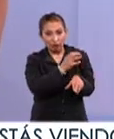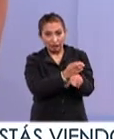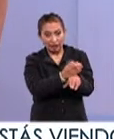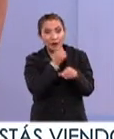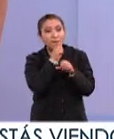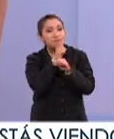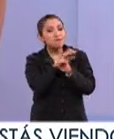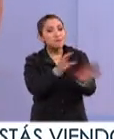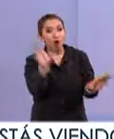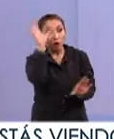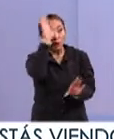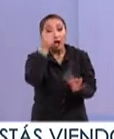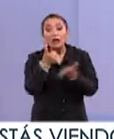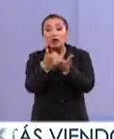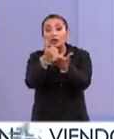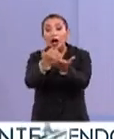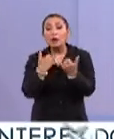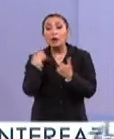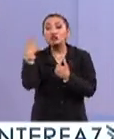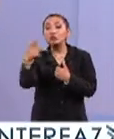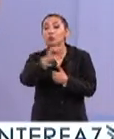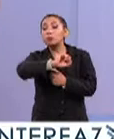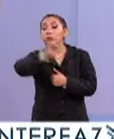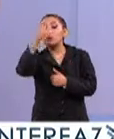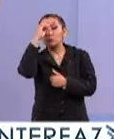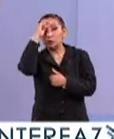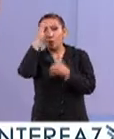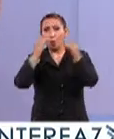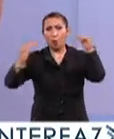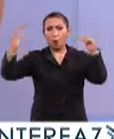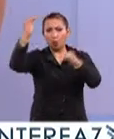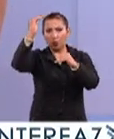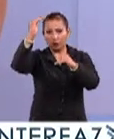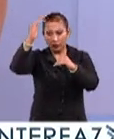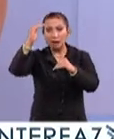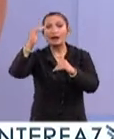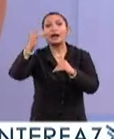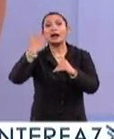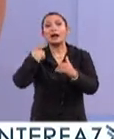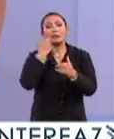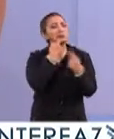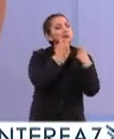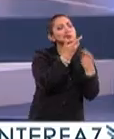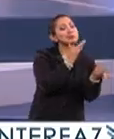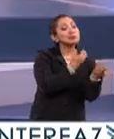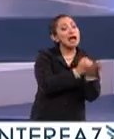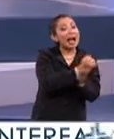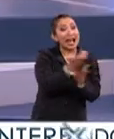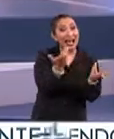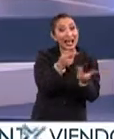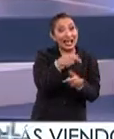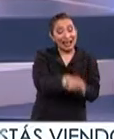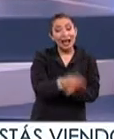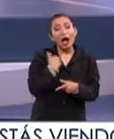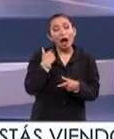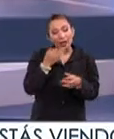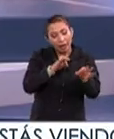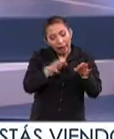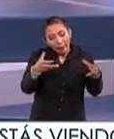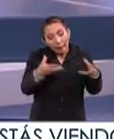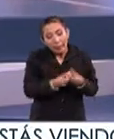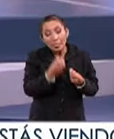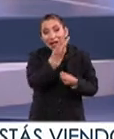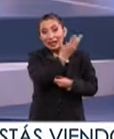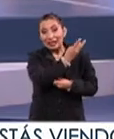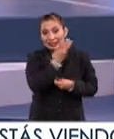Difusión Cultural ayudar a los jóvenes a su profesionalización. Entonces se decidió hacer esto, y esto lo estamos trabajando